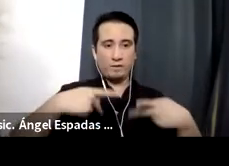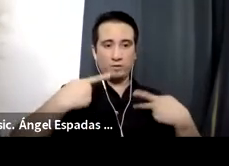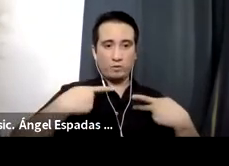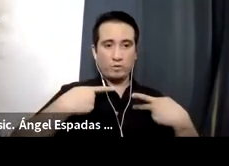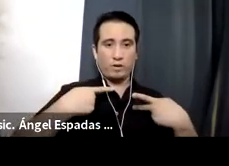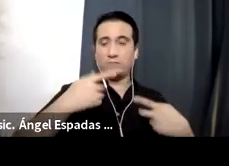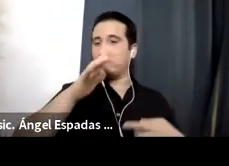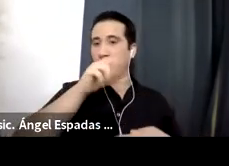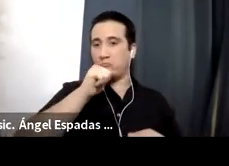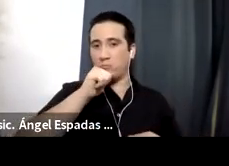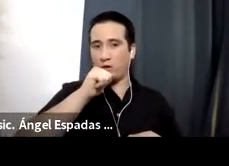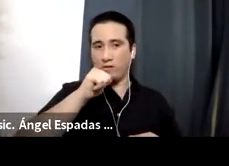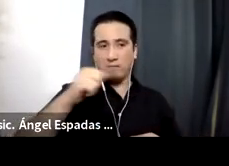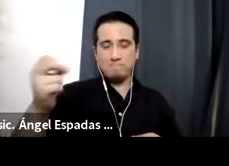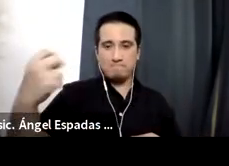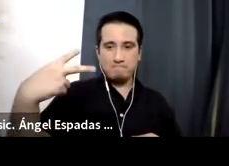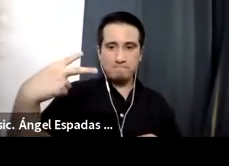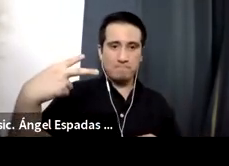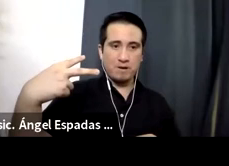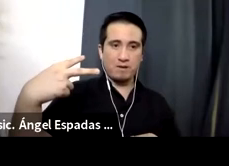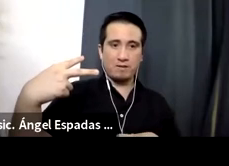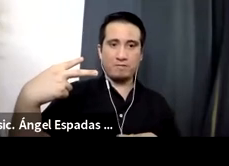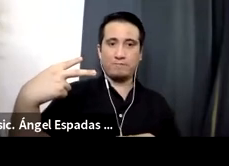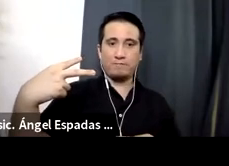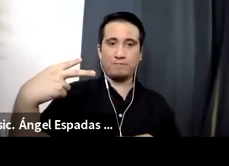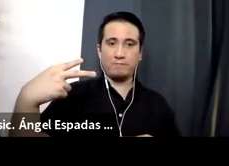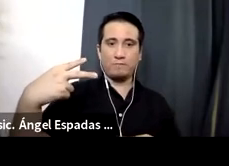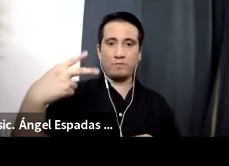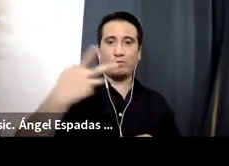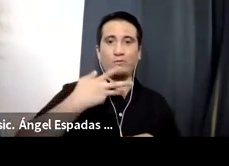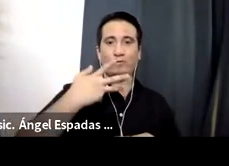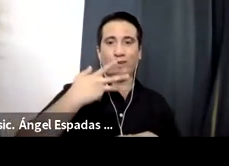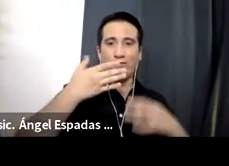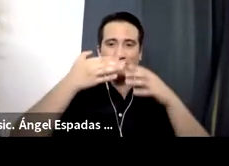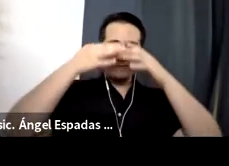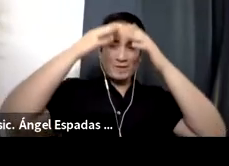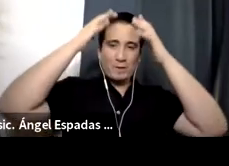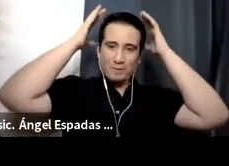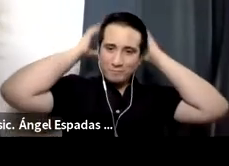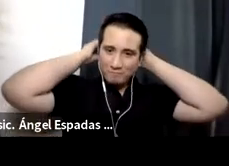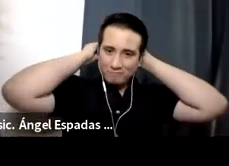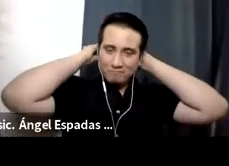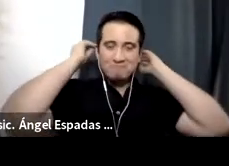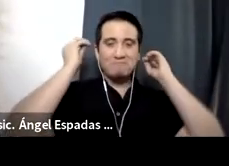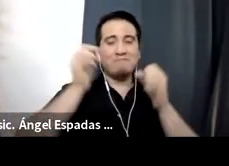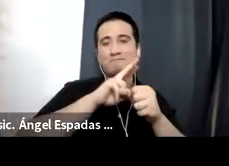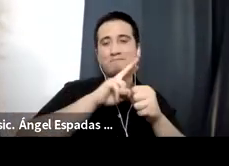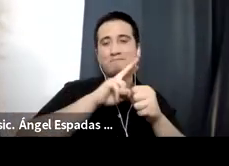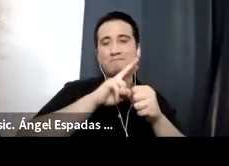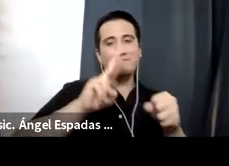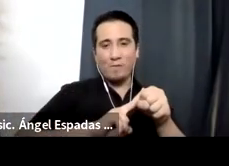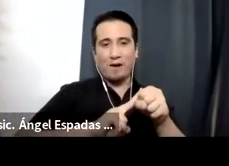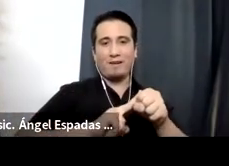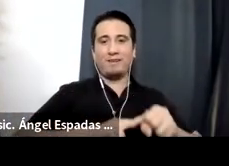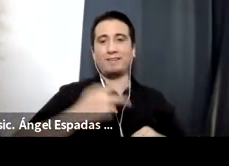pueden ver, ¿no? Bueno, pues tengo el cabello recogido, normalmente siempre me recojo el cabello.